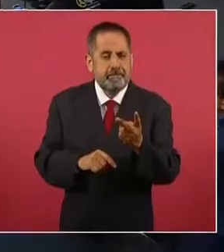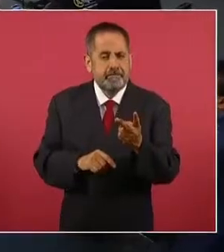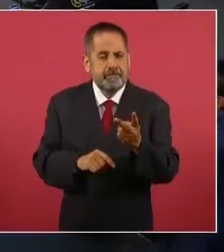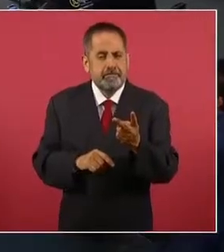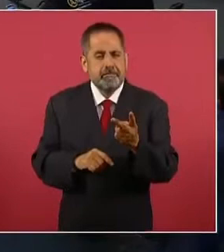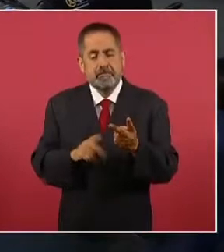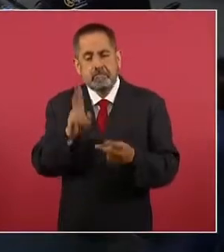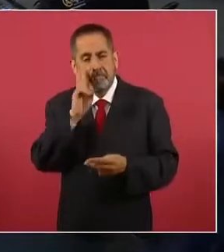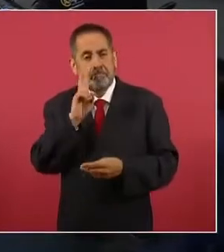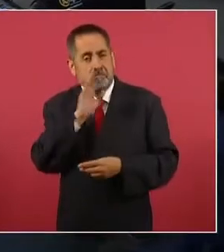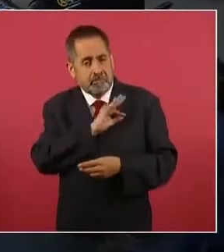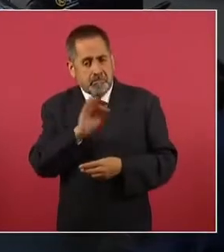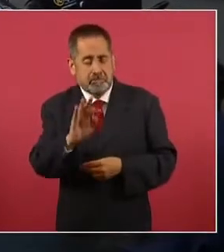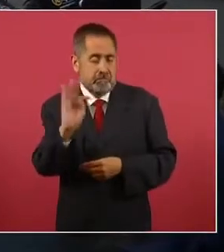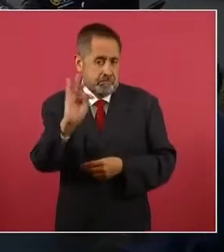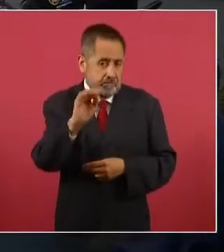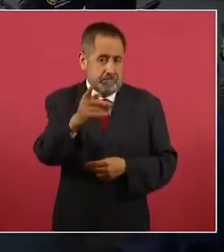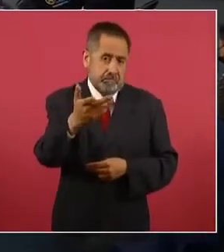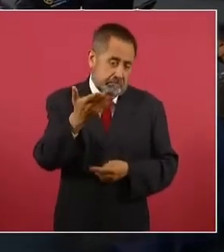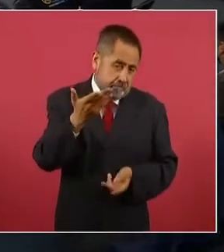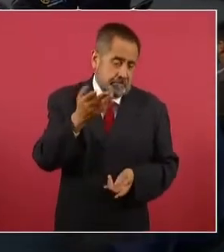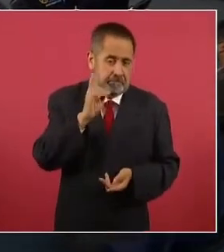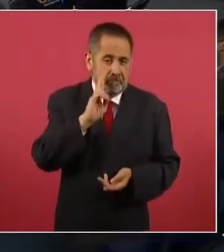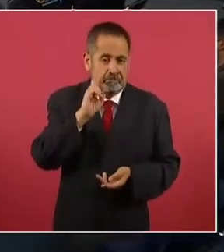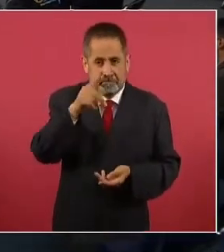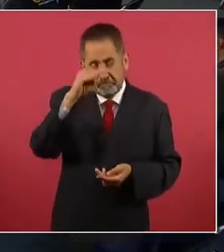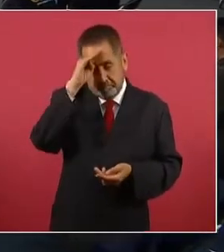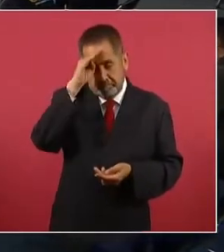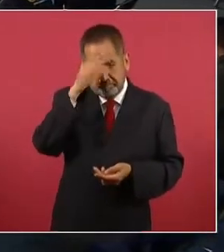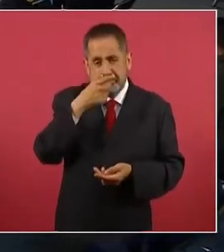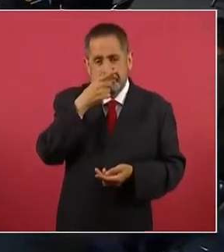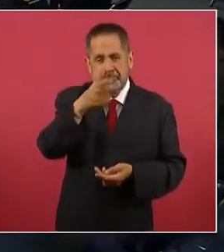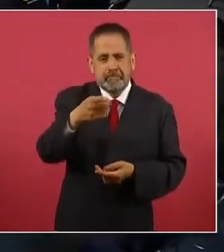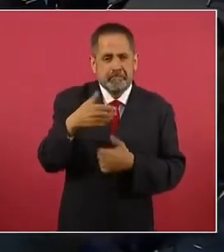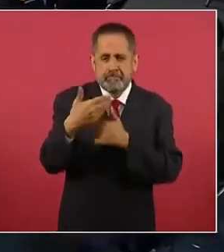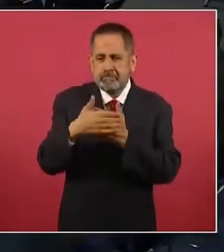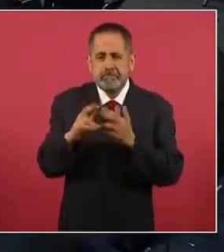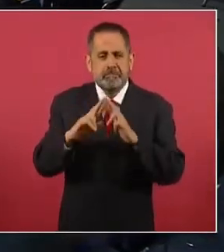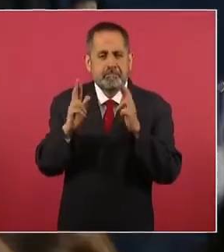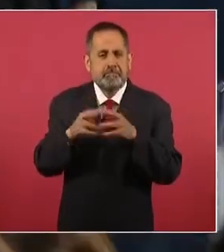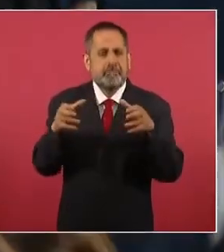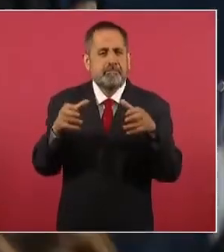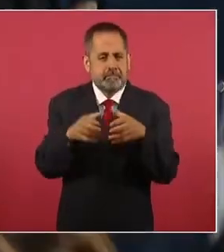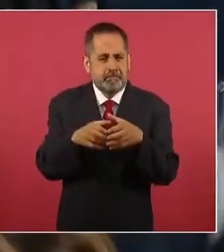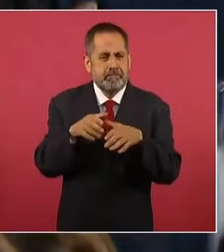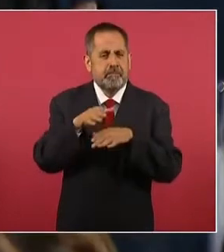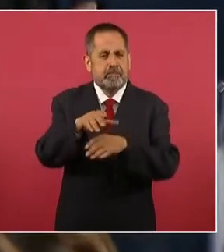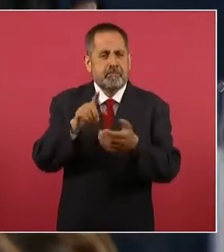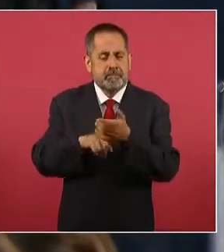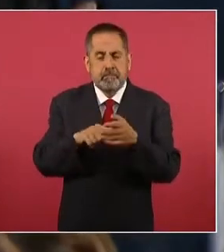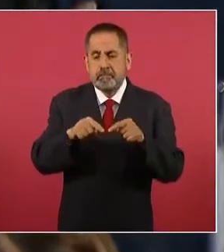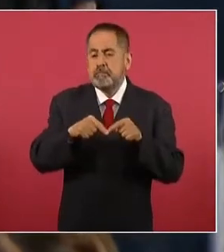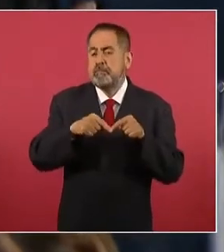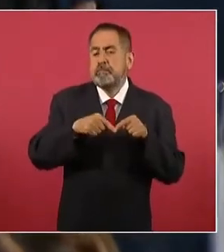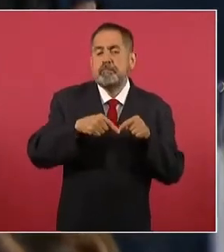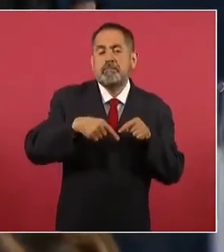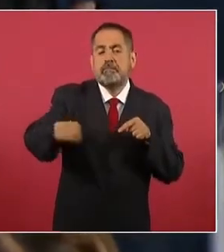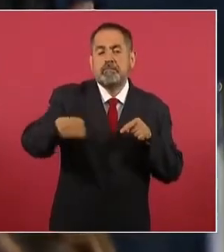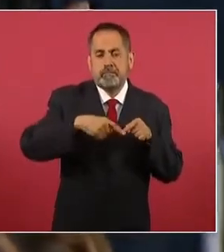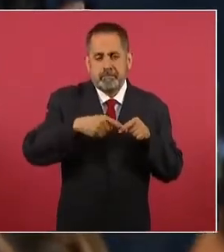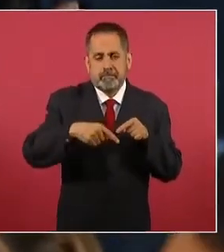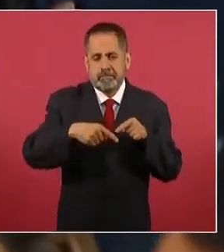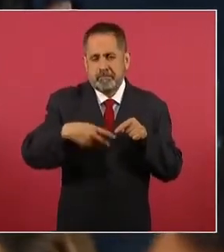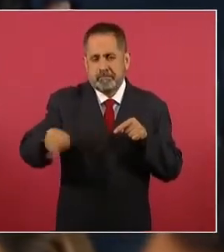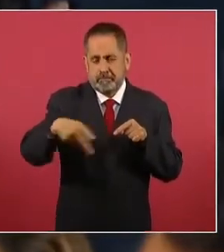¿sería posible, en todo caso, de acuerdo a lo que usted está comentando de las reuniones para esta situación de la ruta del tren